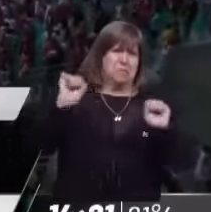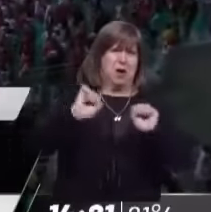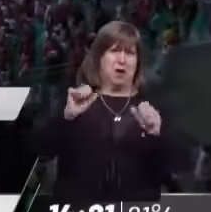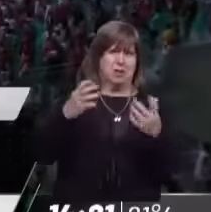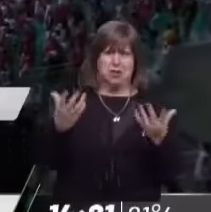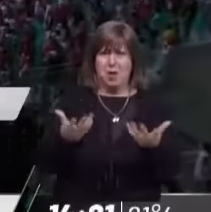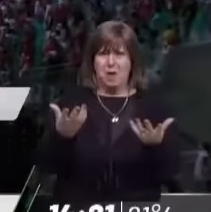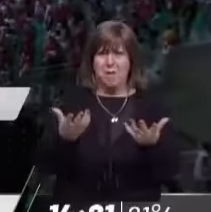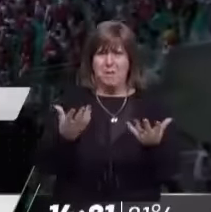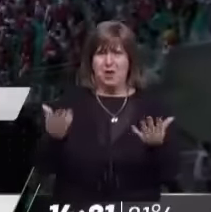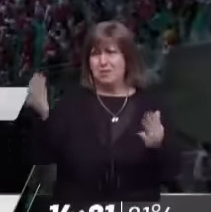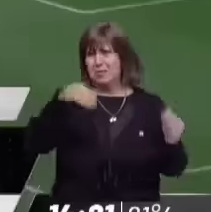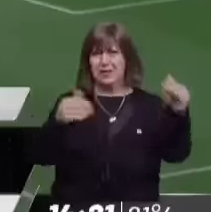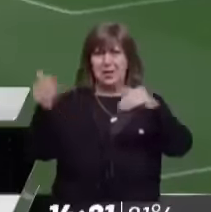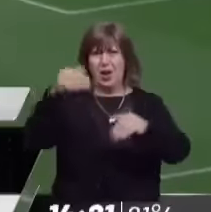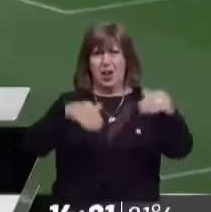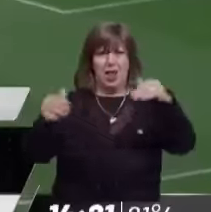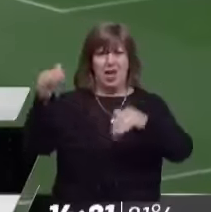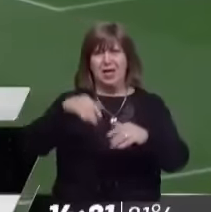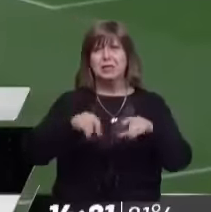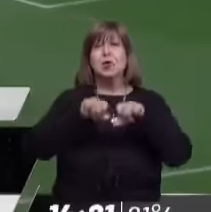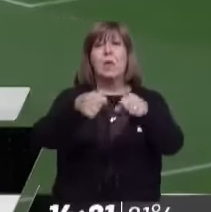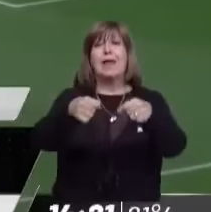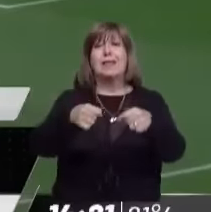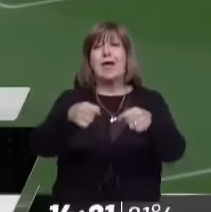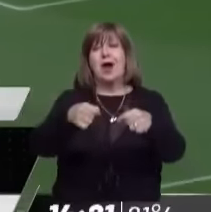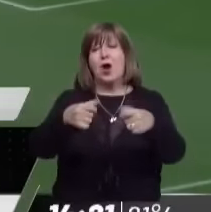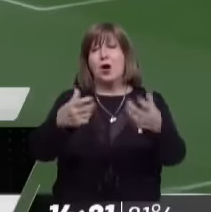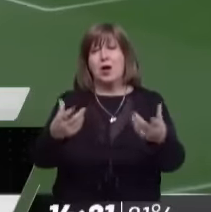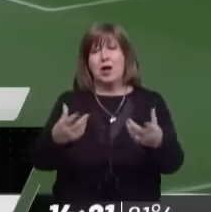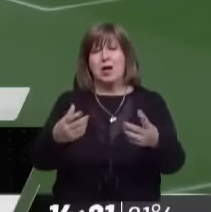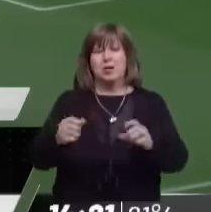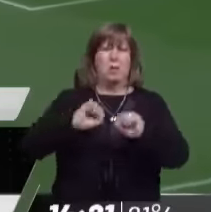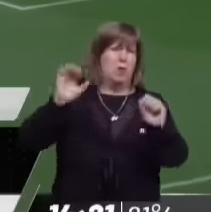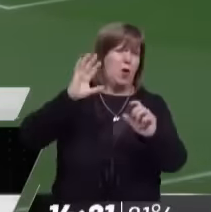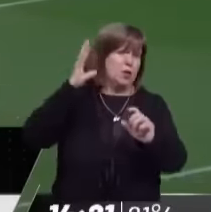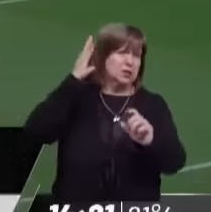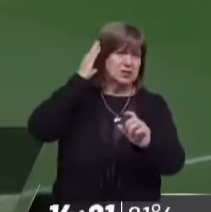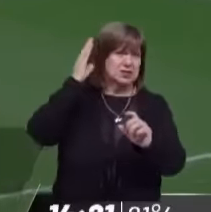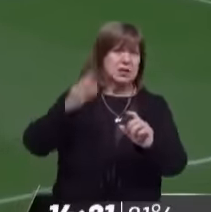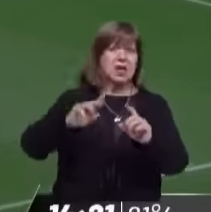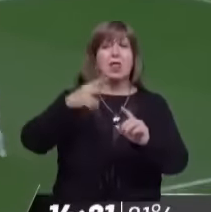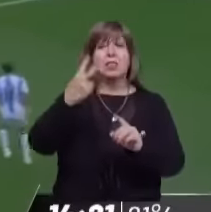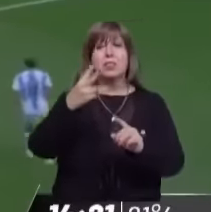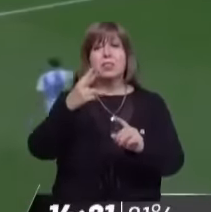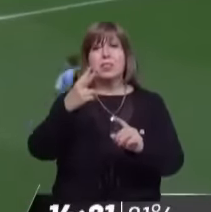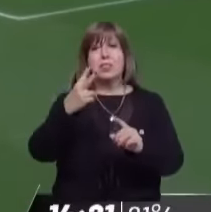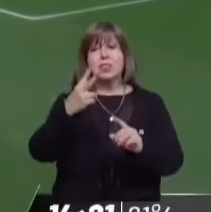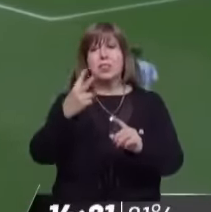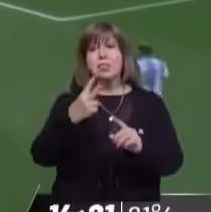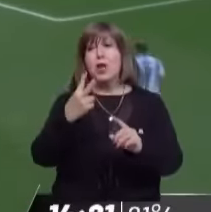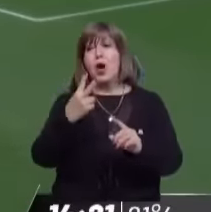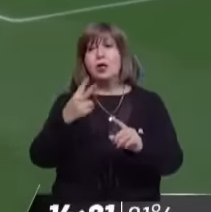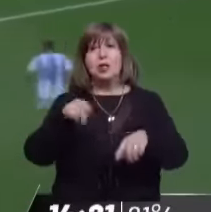de la cancha. Digo, todo un desastre. Se metieron los marroquíes a la cancha. Hubo una bomba de estruendo. 2 horas el partido suspendido. Se